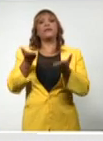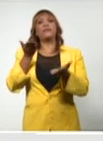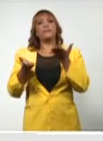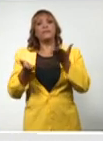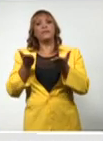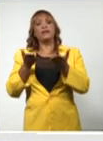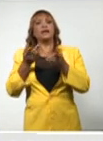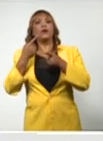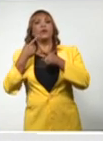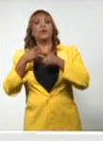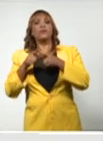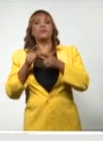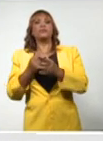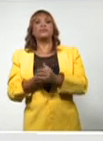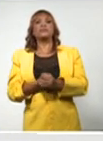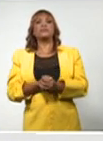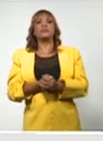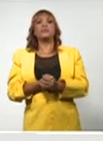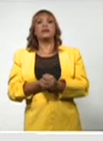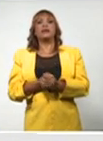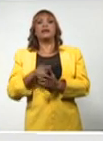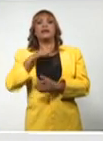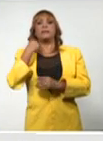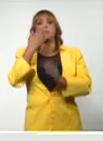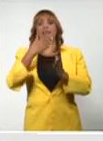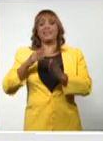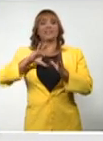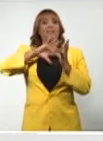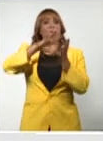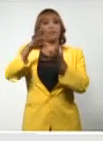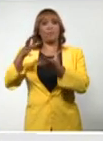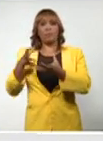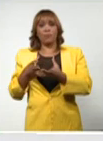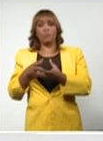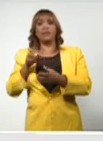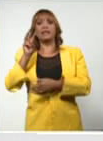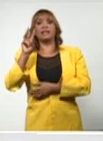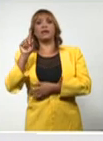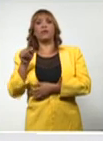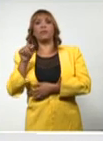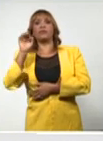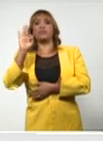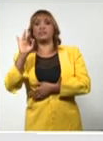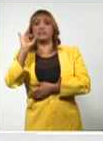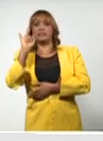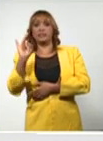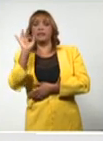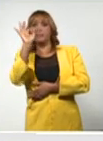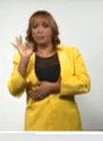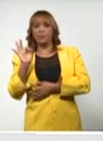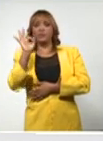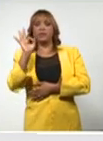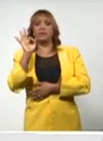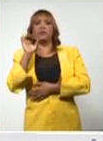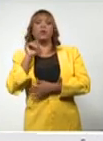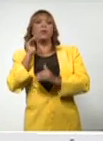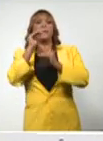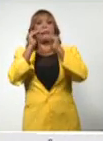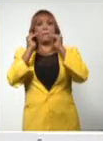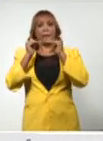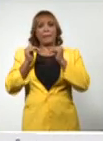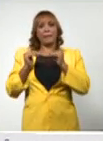con la letalidad del mundo, que es de 3,87%, hace que Cuba